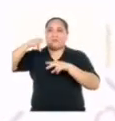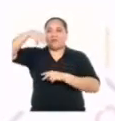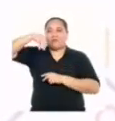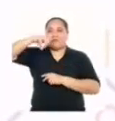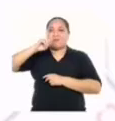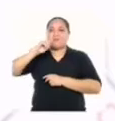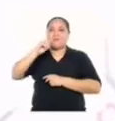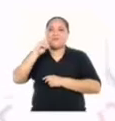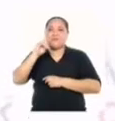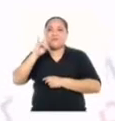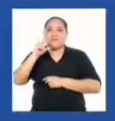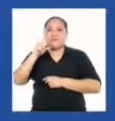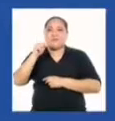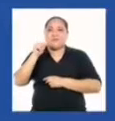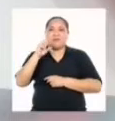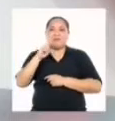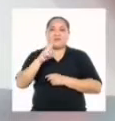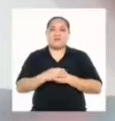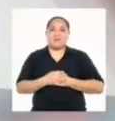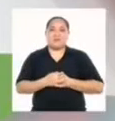modular.